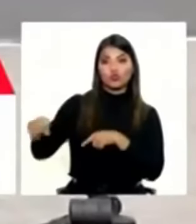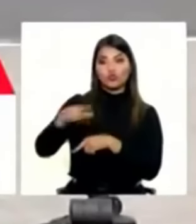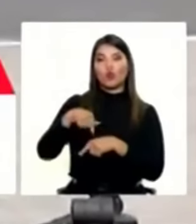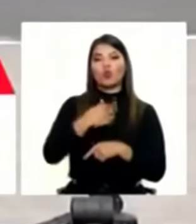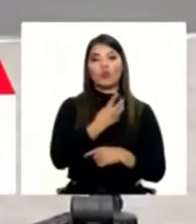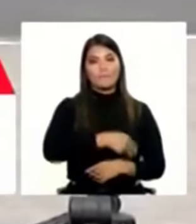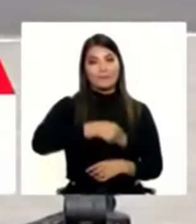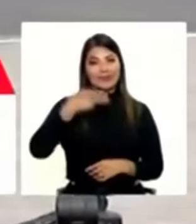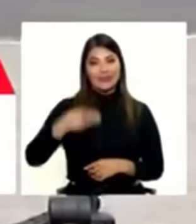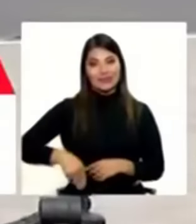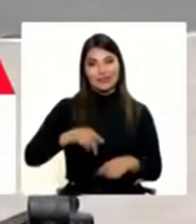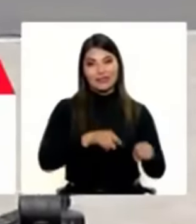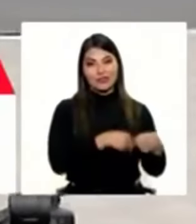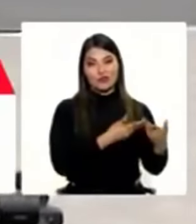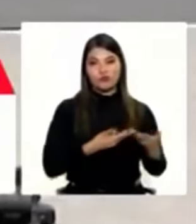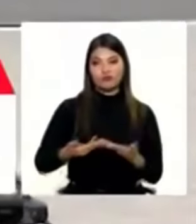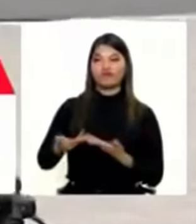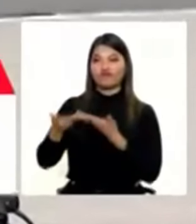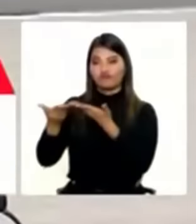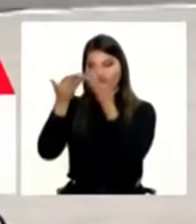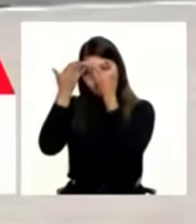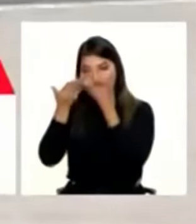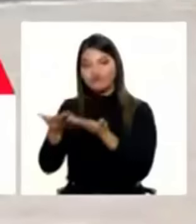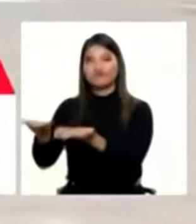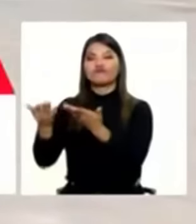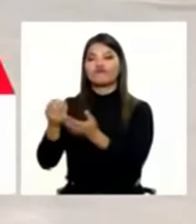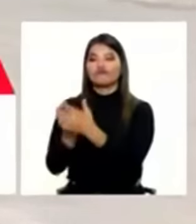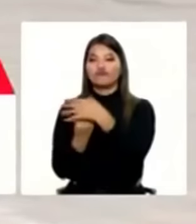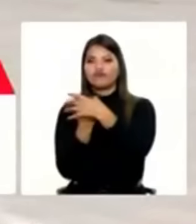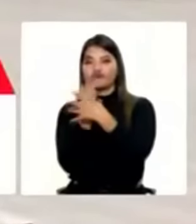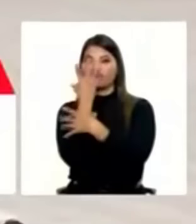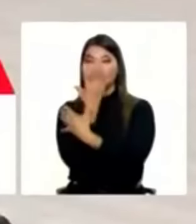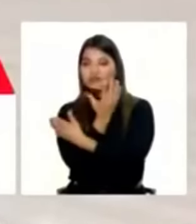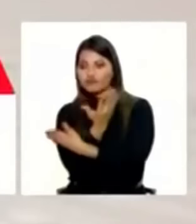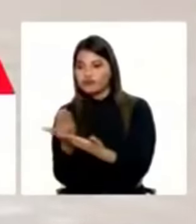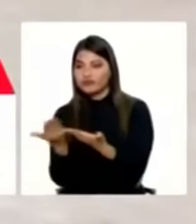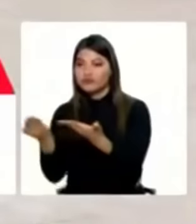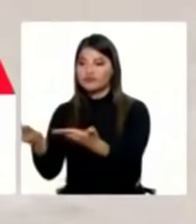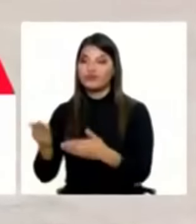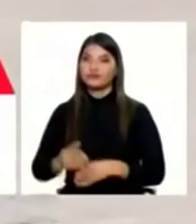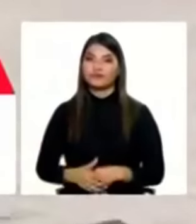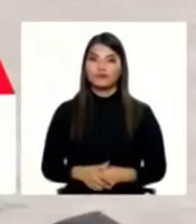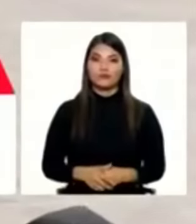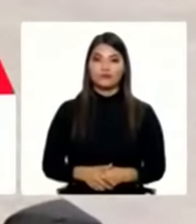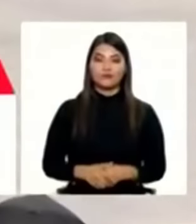de Ministros entregará una ofrenda floral al gran capitán José Abelardo Quiñones.